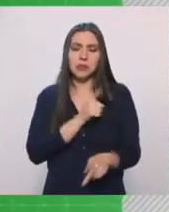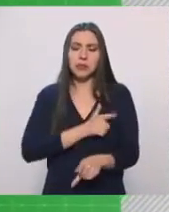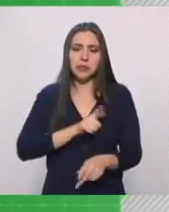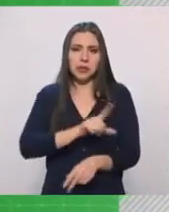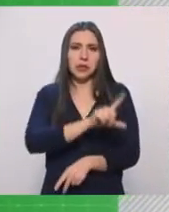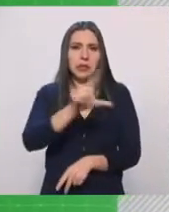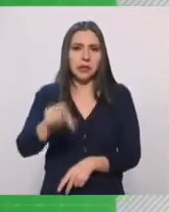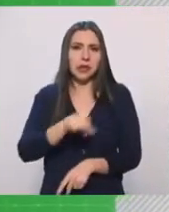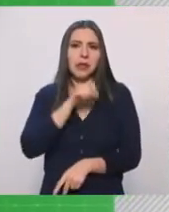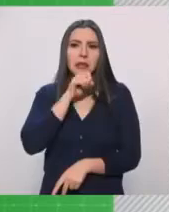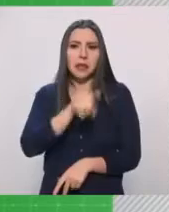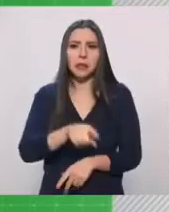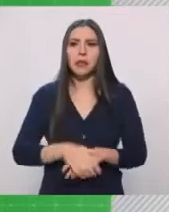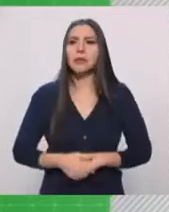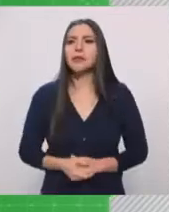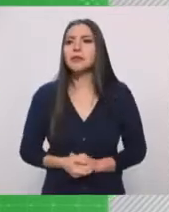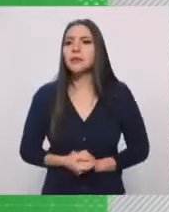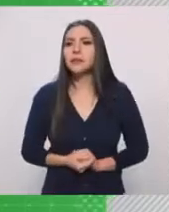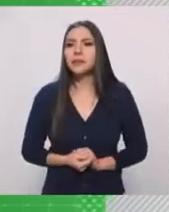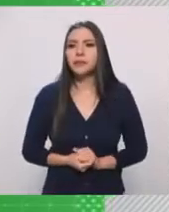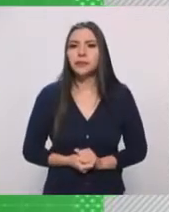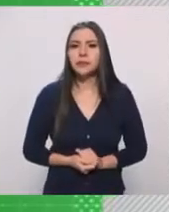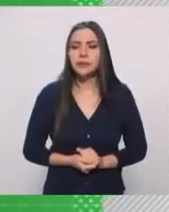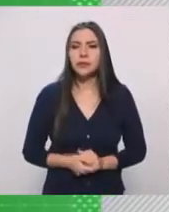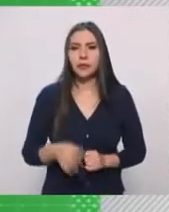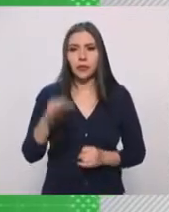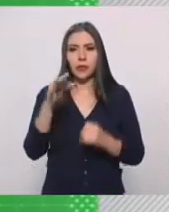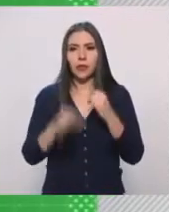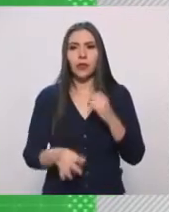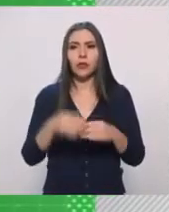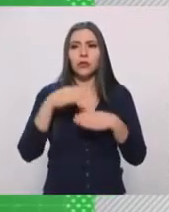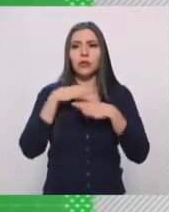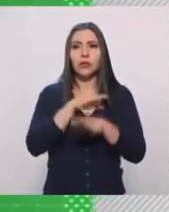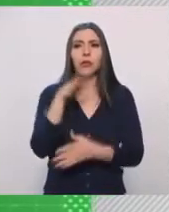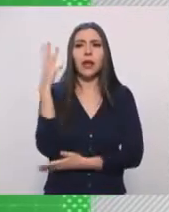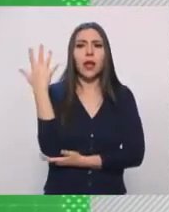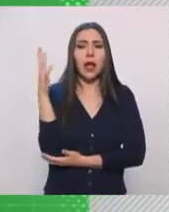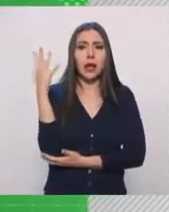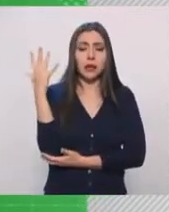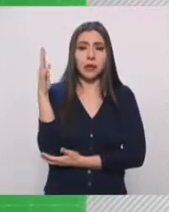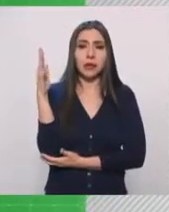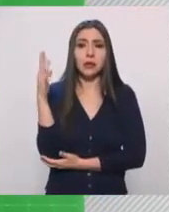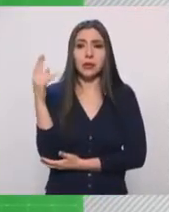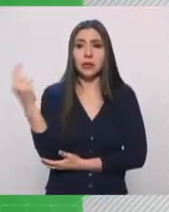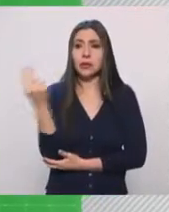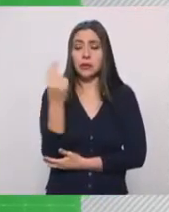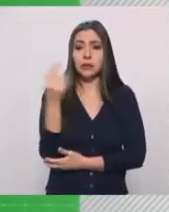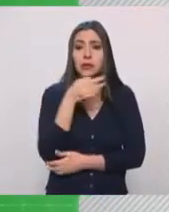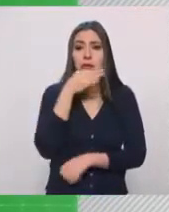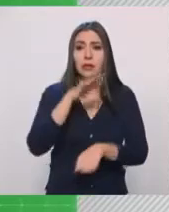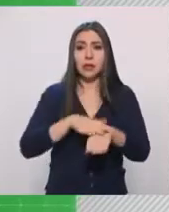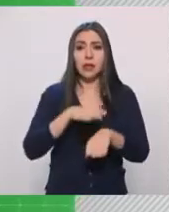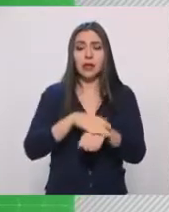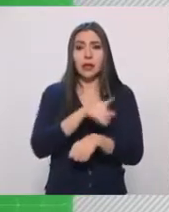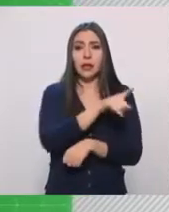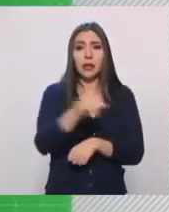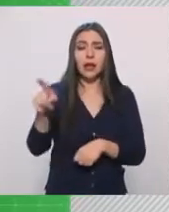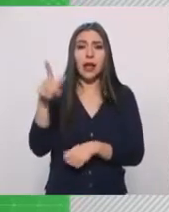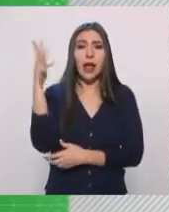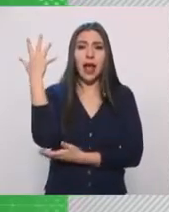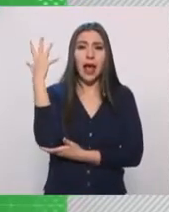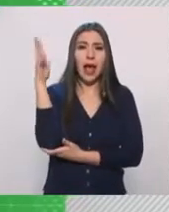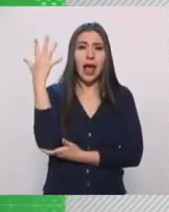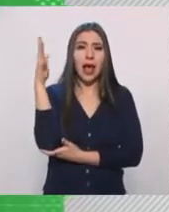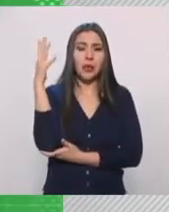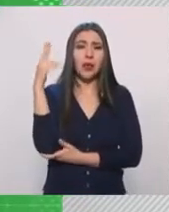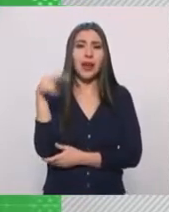adelante. Me y por encanta. último, perdón, Adelante, hablando Tomás. de los árboles, hay que regresar los árboles a los centros de acopio, los árboles de